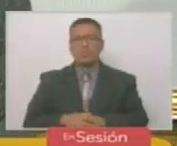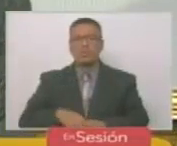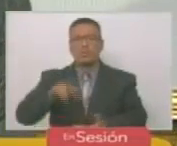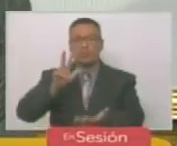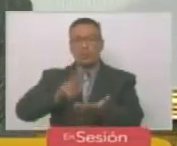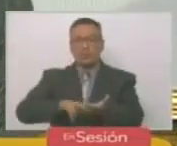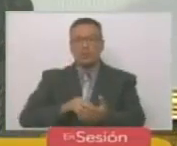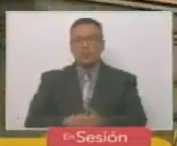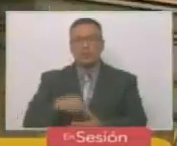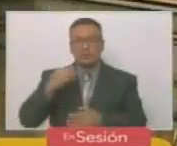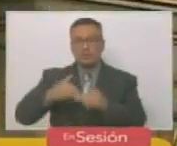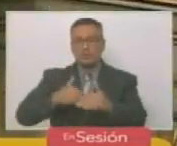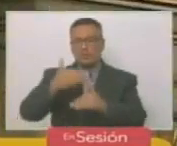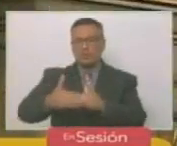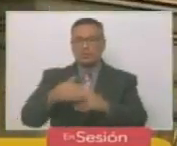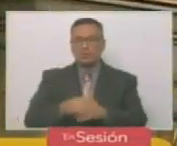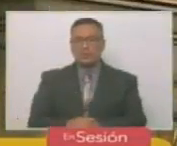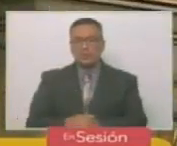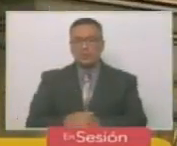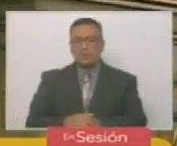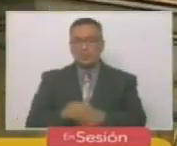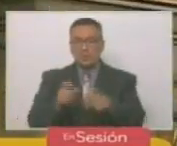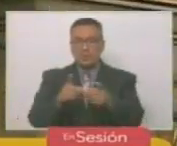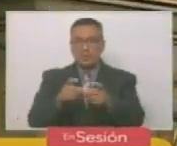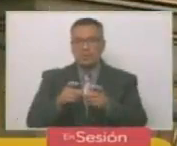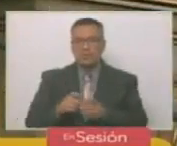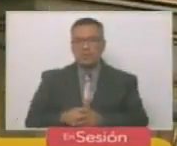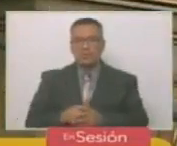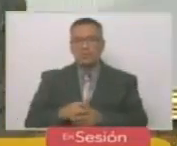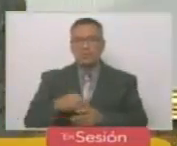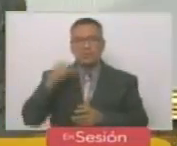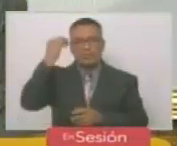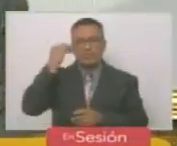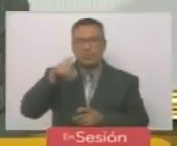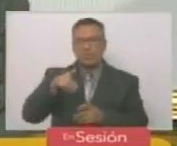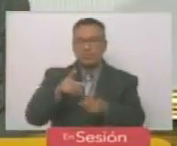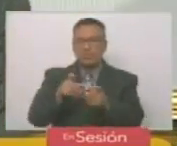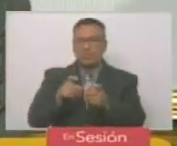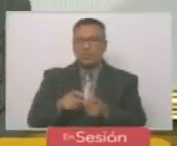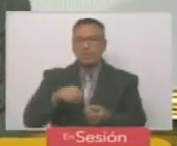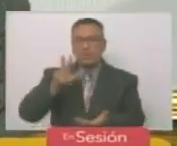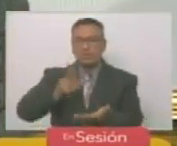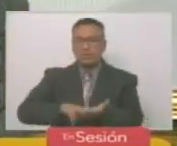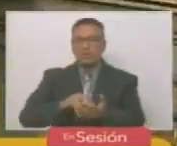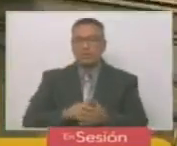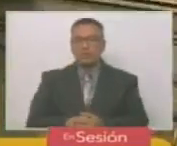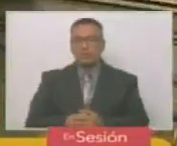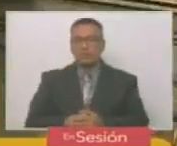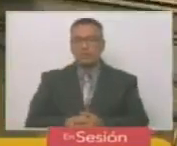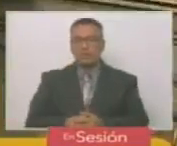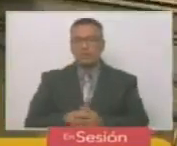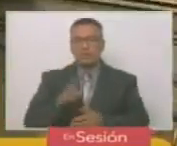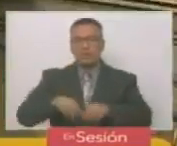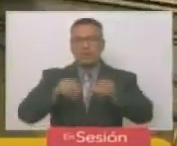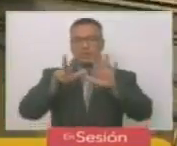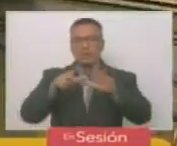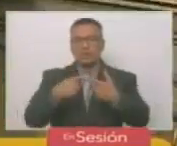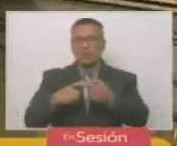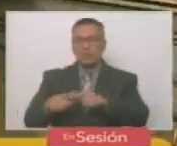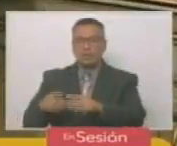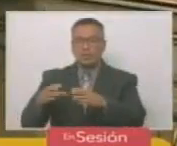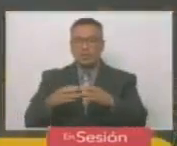Aprobado. Siguiente. Epígrafe, multas. En consideración al epígrafe. Aprobado. Siguiente. Artículo 18. Cualquier